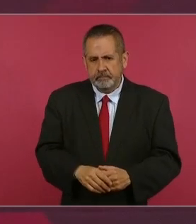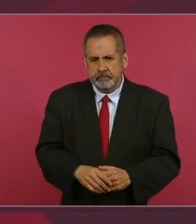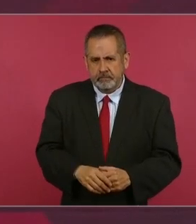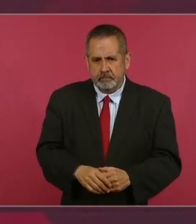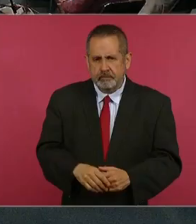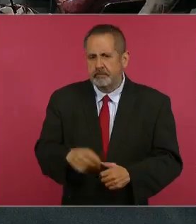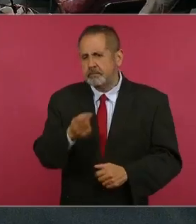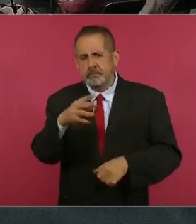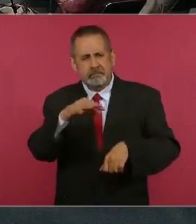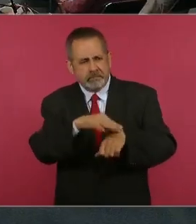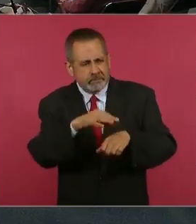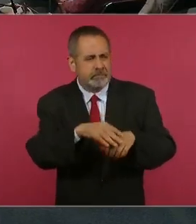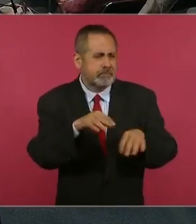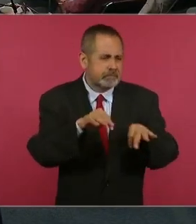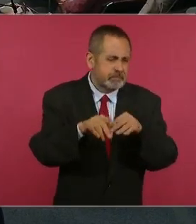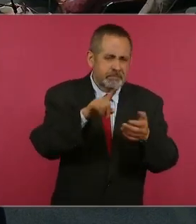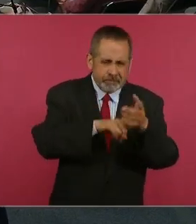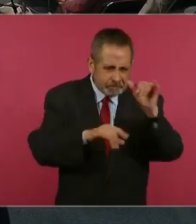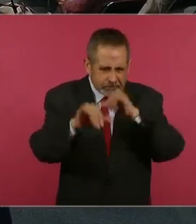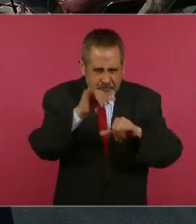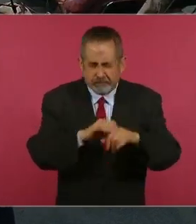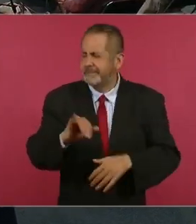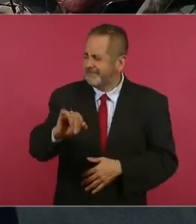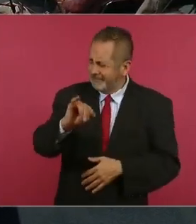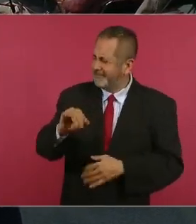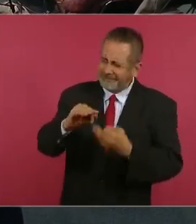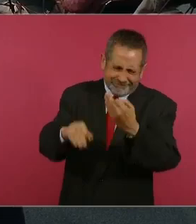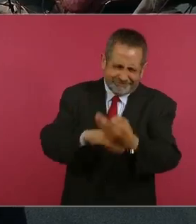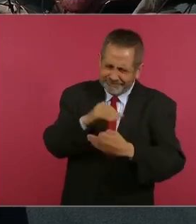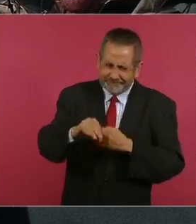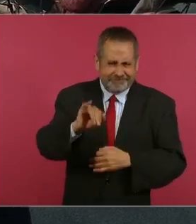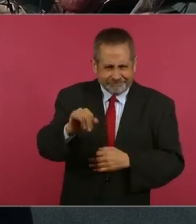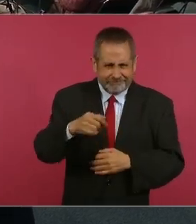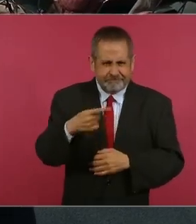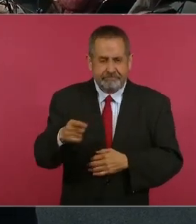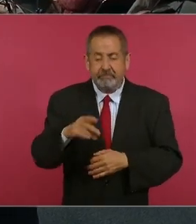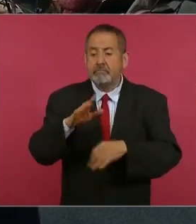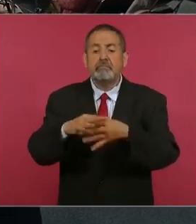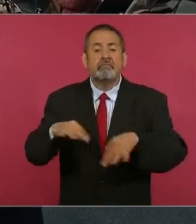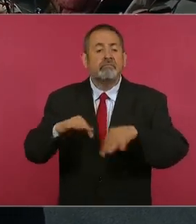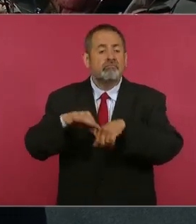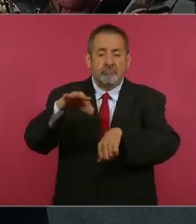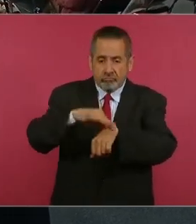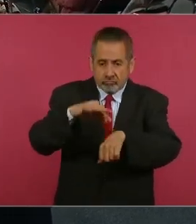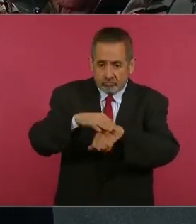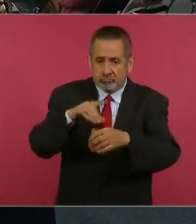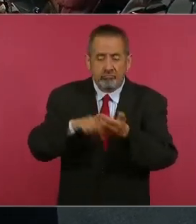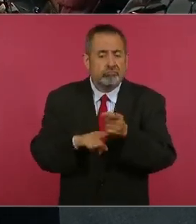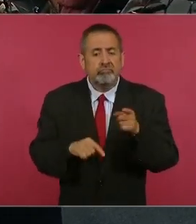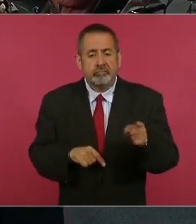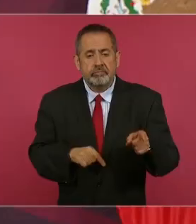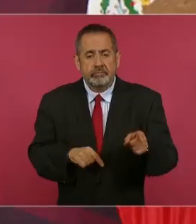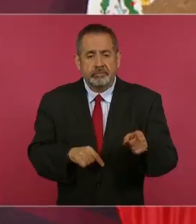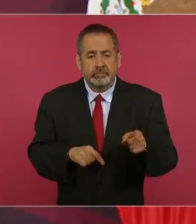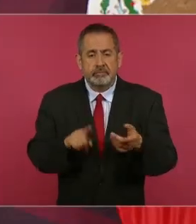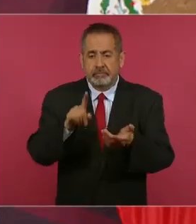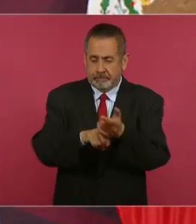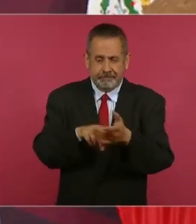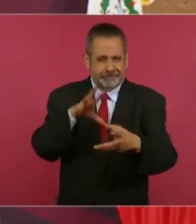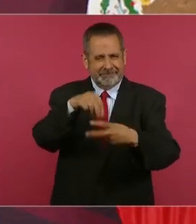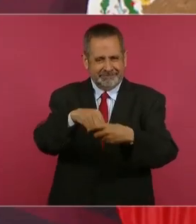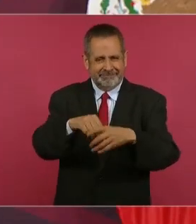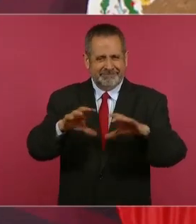¿Médicos, laboratoristas, radiólogos? Sí, a todos, sobre todo médicos y los que